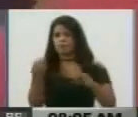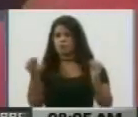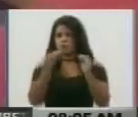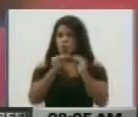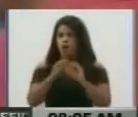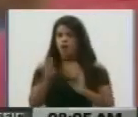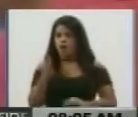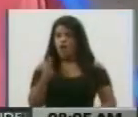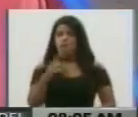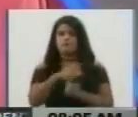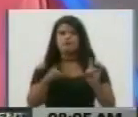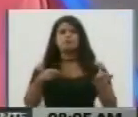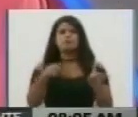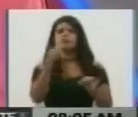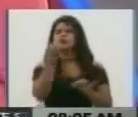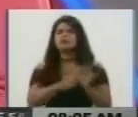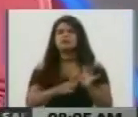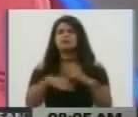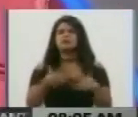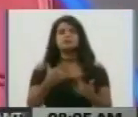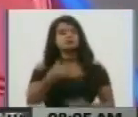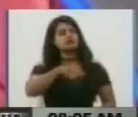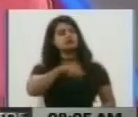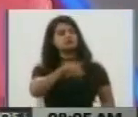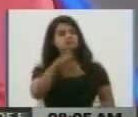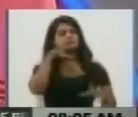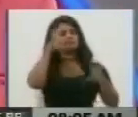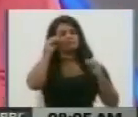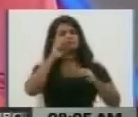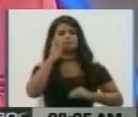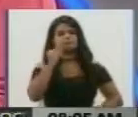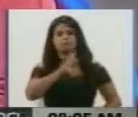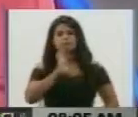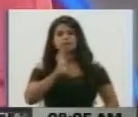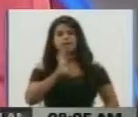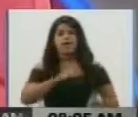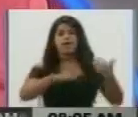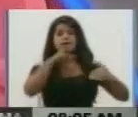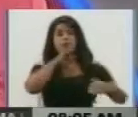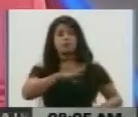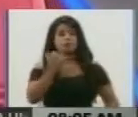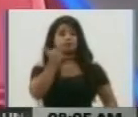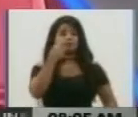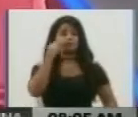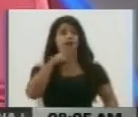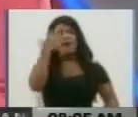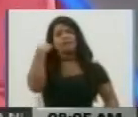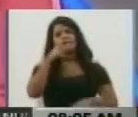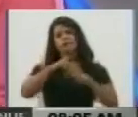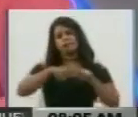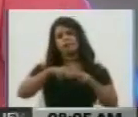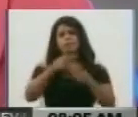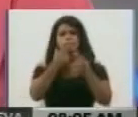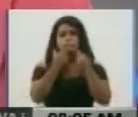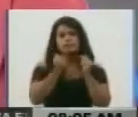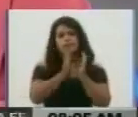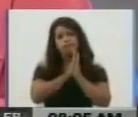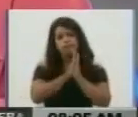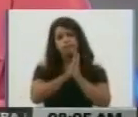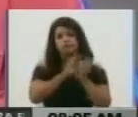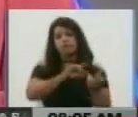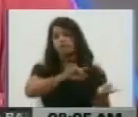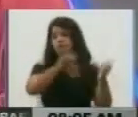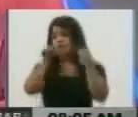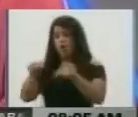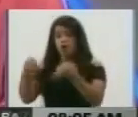que ya nosotros pasamos por ahí y que ya lo vivimos. En aquel entonces éramos mucho más cándidos, ingenuos los venezolanos. Hoy ya no hay permiso